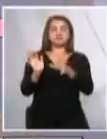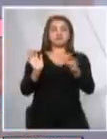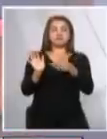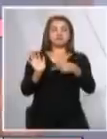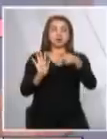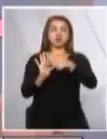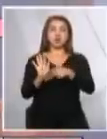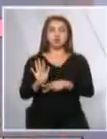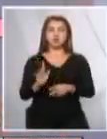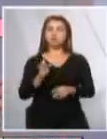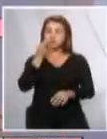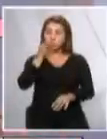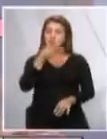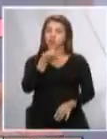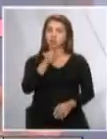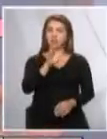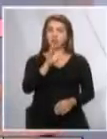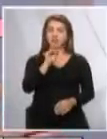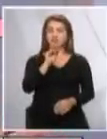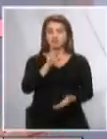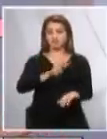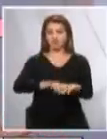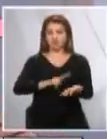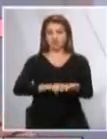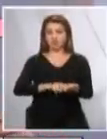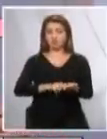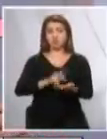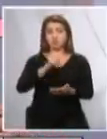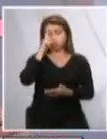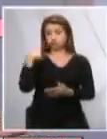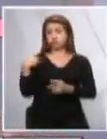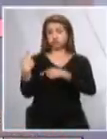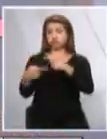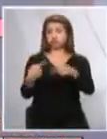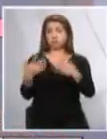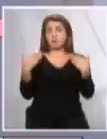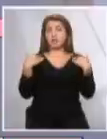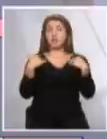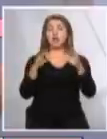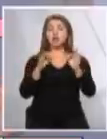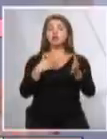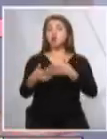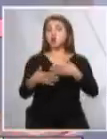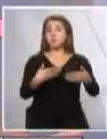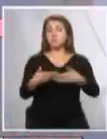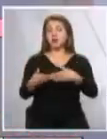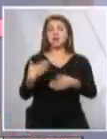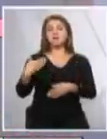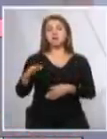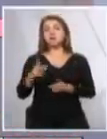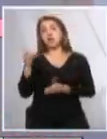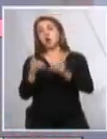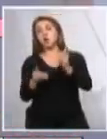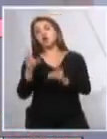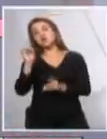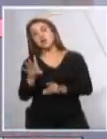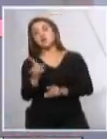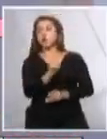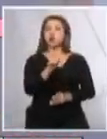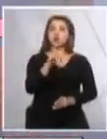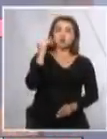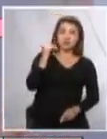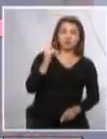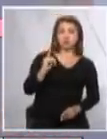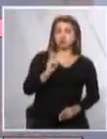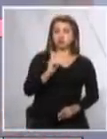tanto, hablemos con la verdad, esto era una práctica habitual. ¿Te fijas? Más allá de si todos sabían, creo que evidentemente no todos sabían y